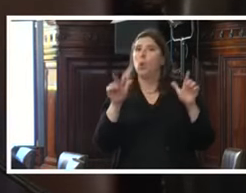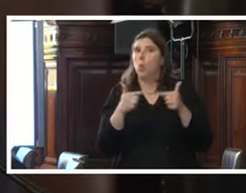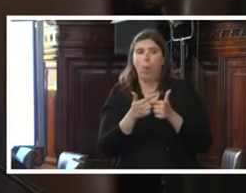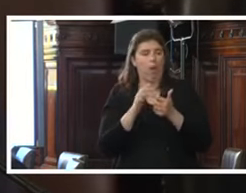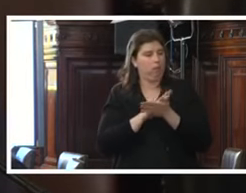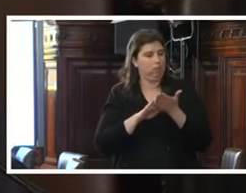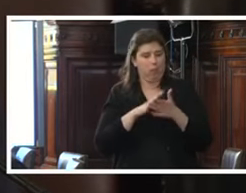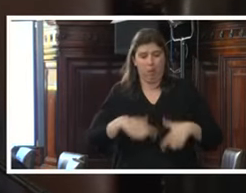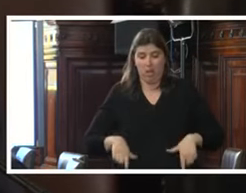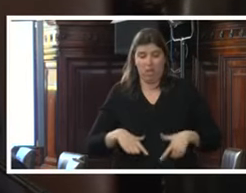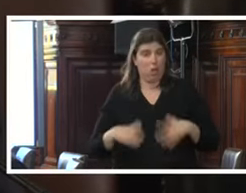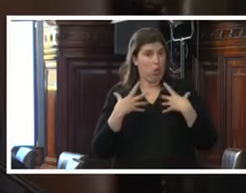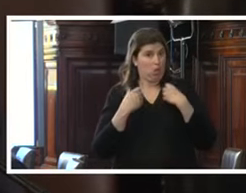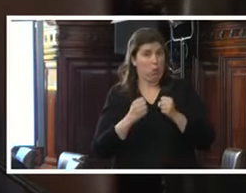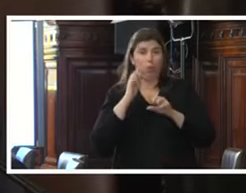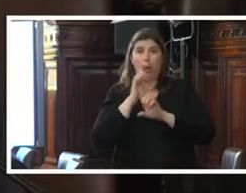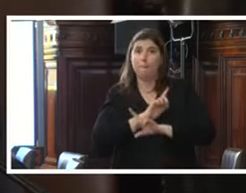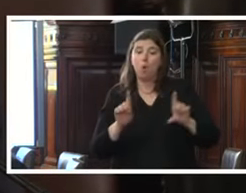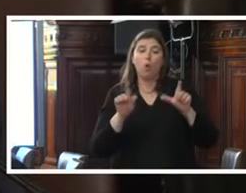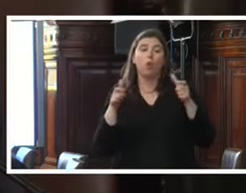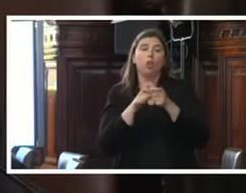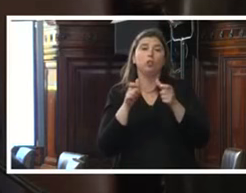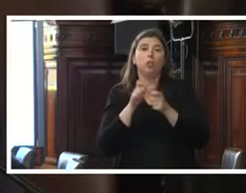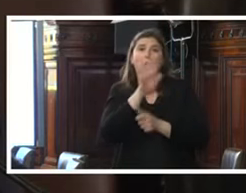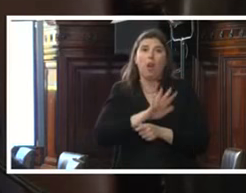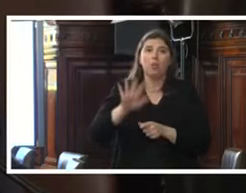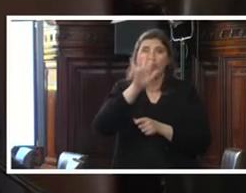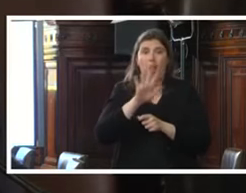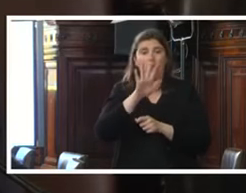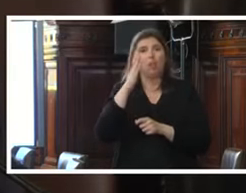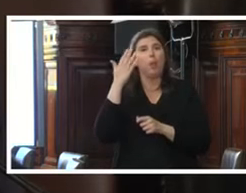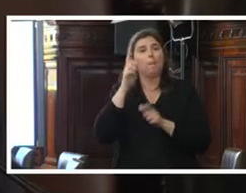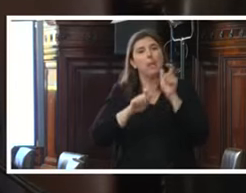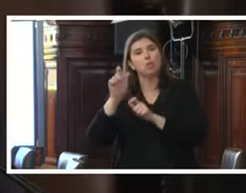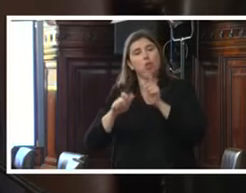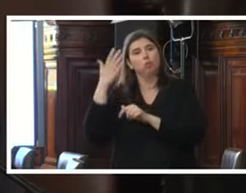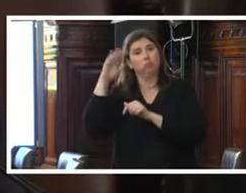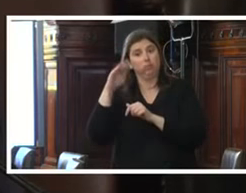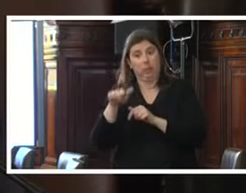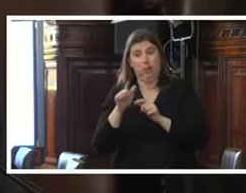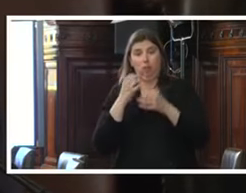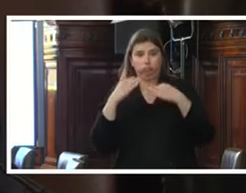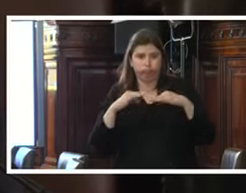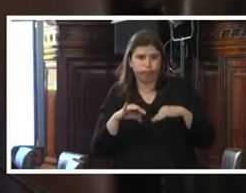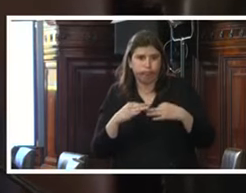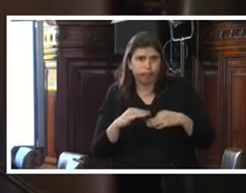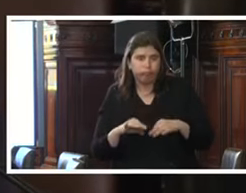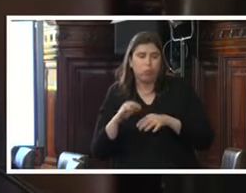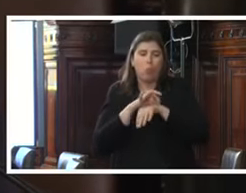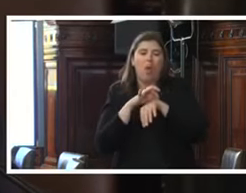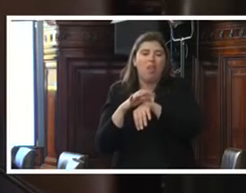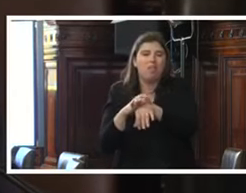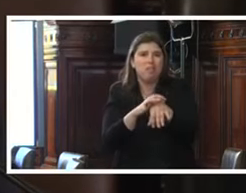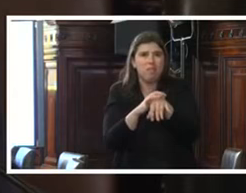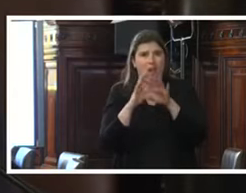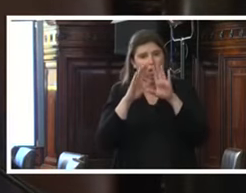parte del ministerio de salud ni del consejo nacional de personas adultas mayores una acreditación formal para su funcionamiento que sirva como una guía mínima para el